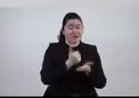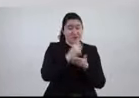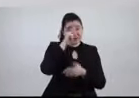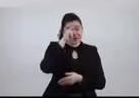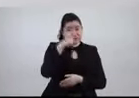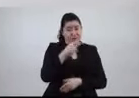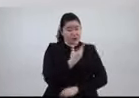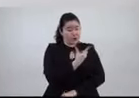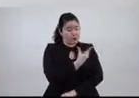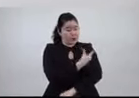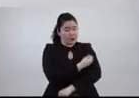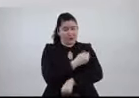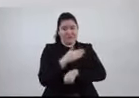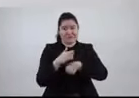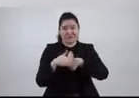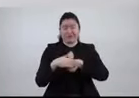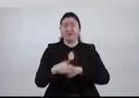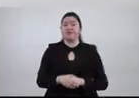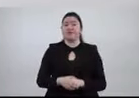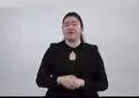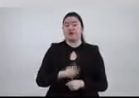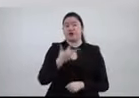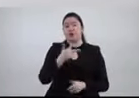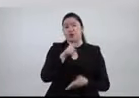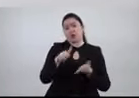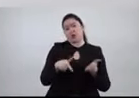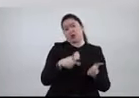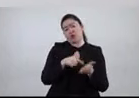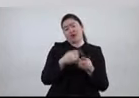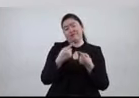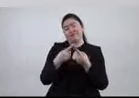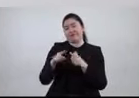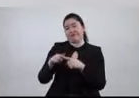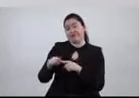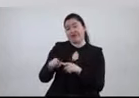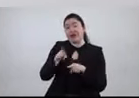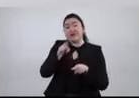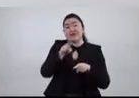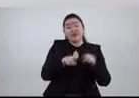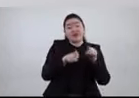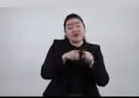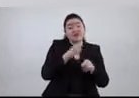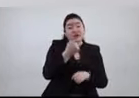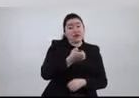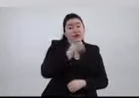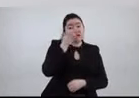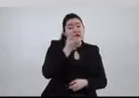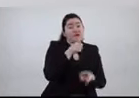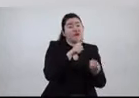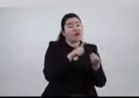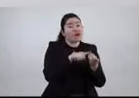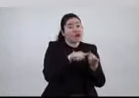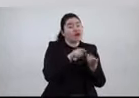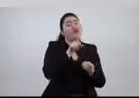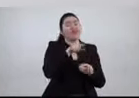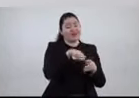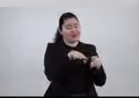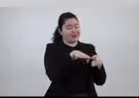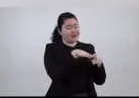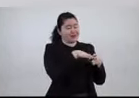su vacuna en 8 sedes distintas de acuerdo al lugar del centro de trabajo. Y recibirán